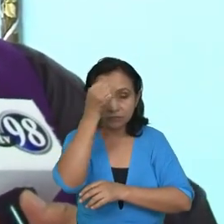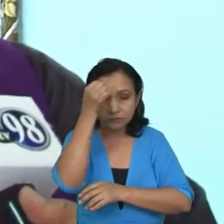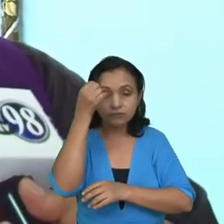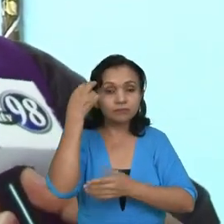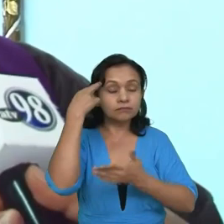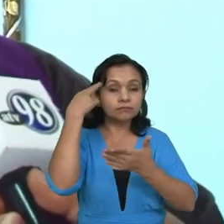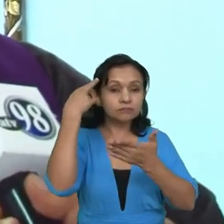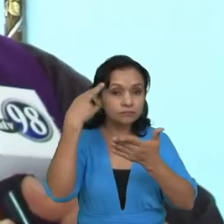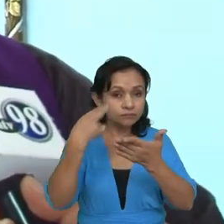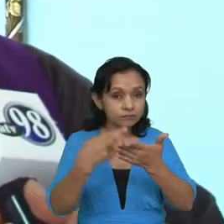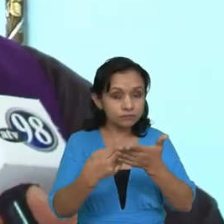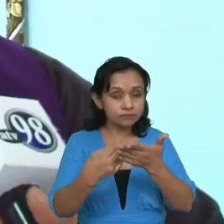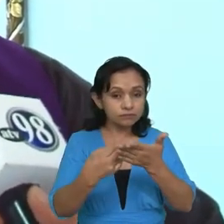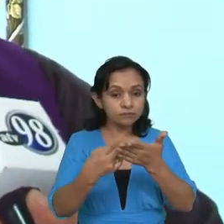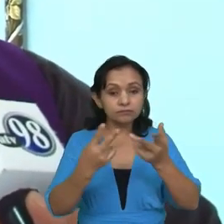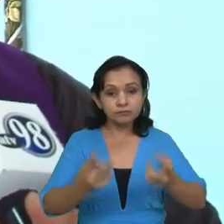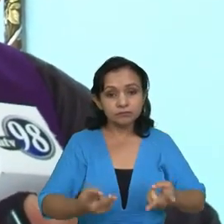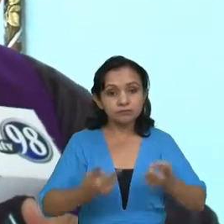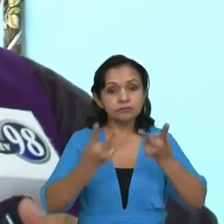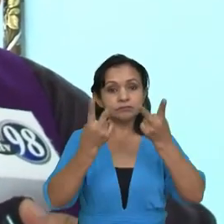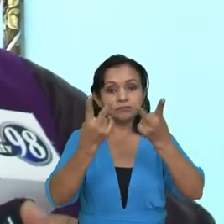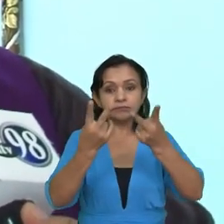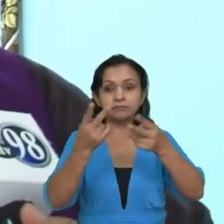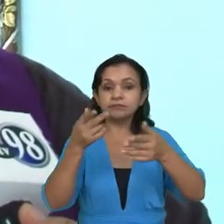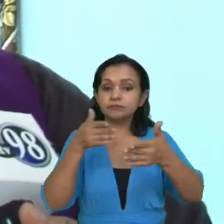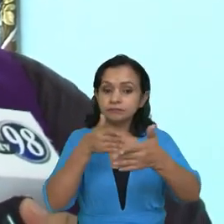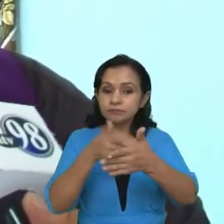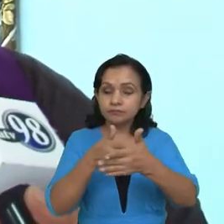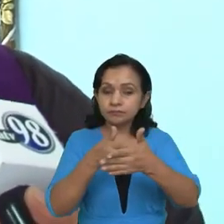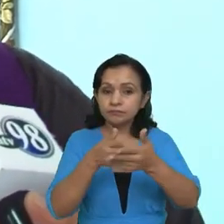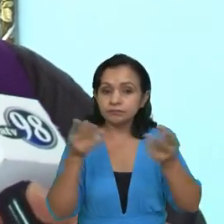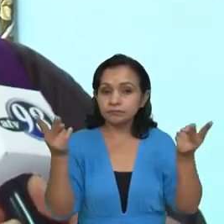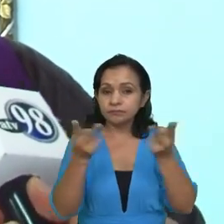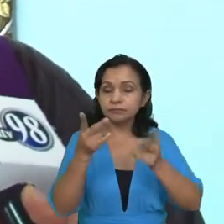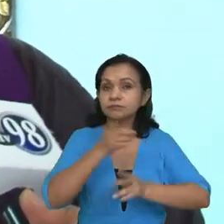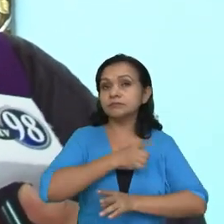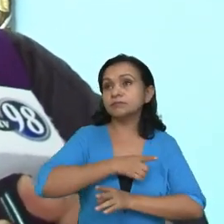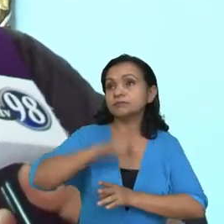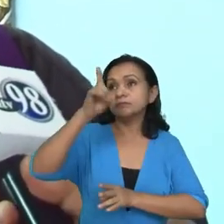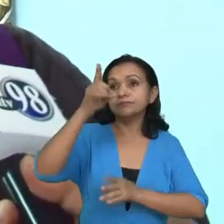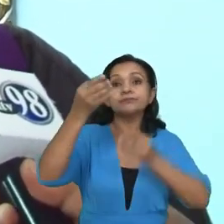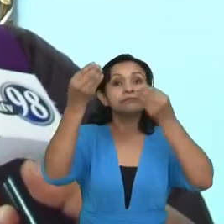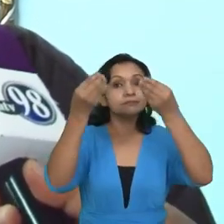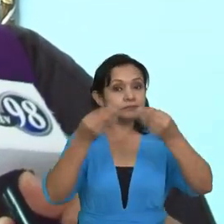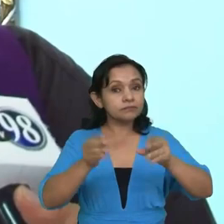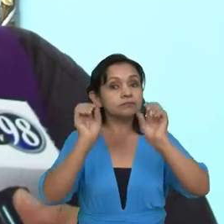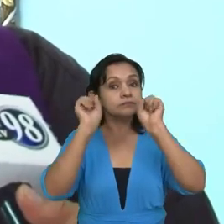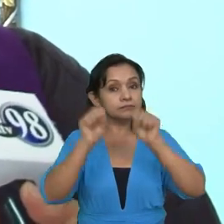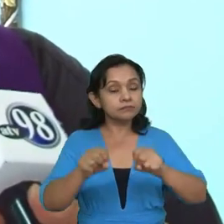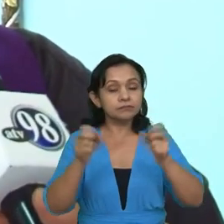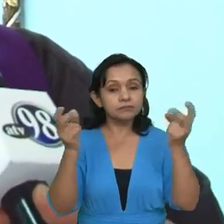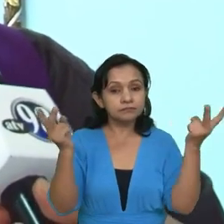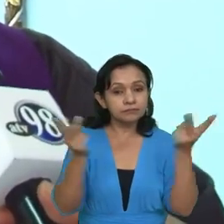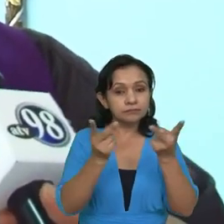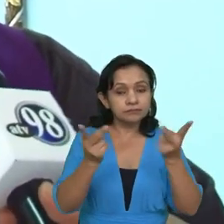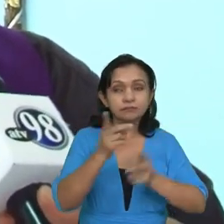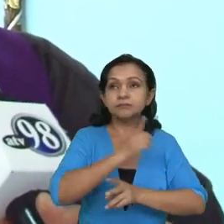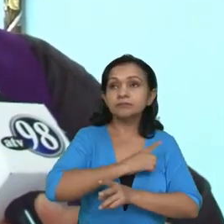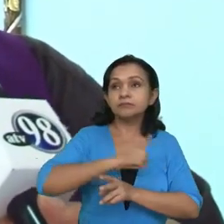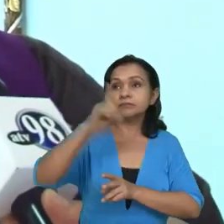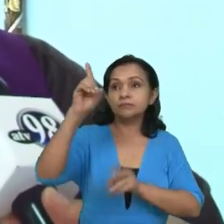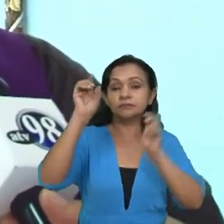recuerda que el tiempo de la vida es corto y si no lo vivimos en dios lo perdemos entonces hay que vivir en dios para poder